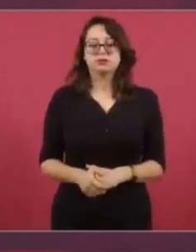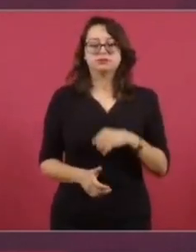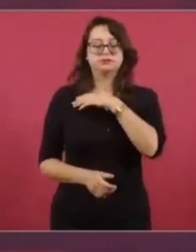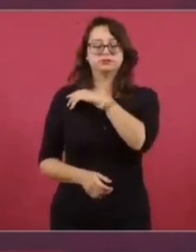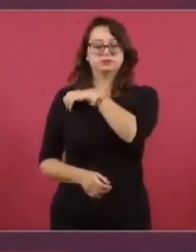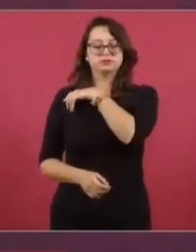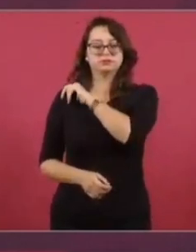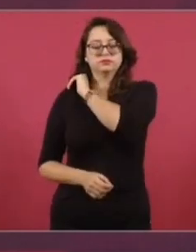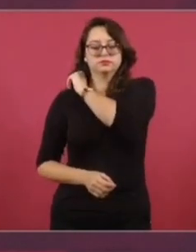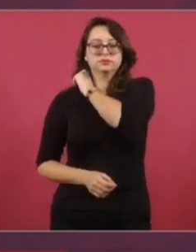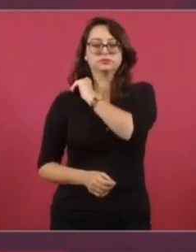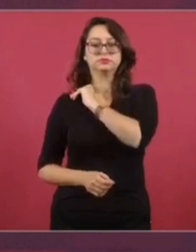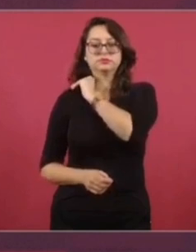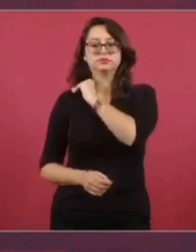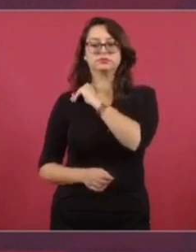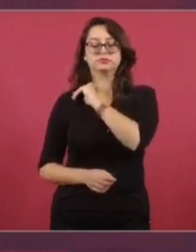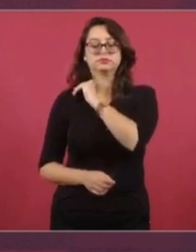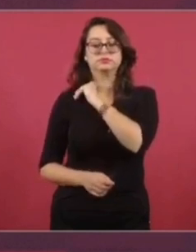históricamente.